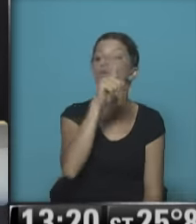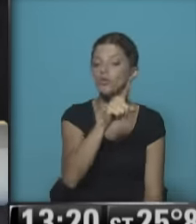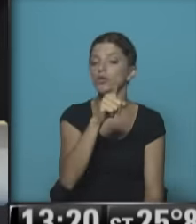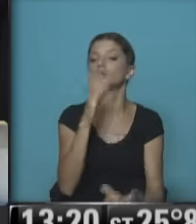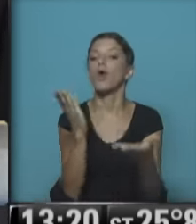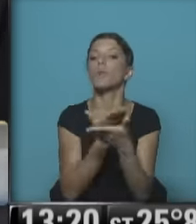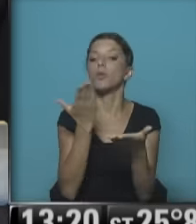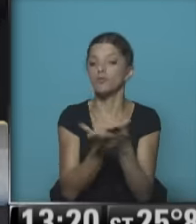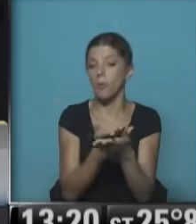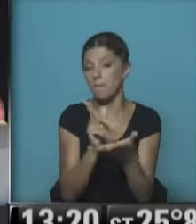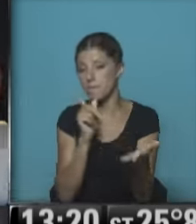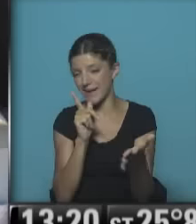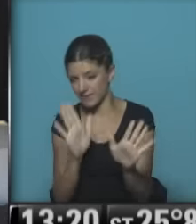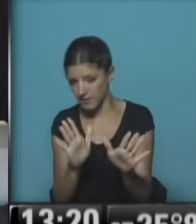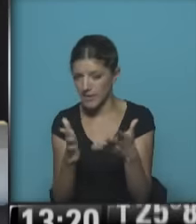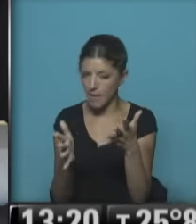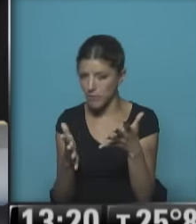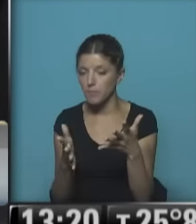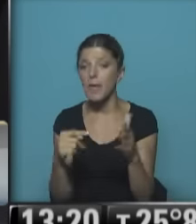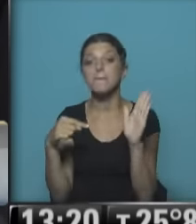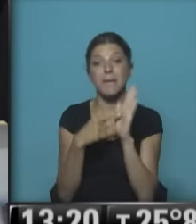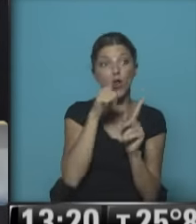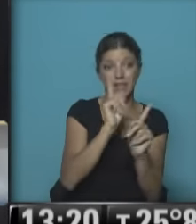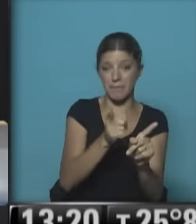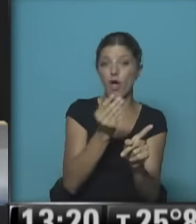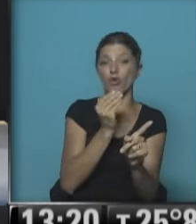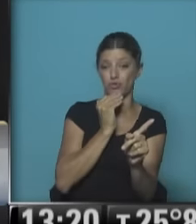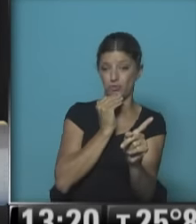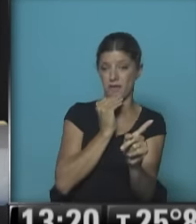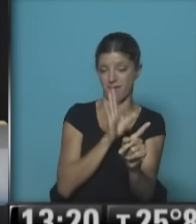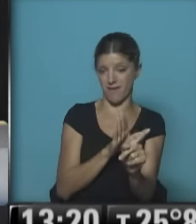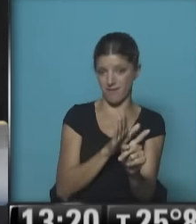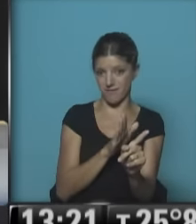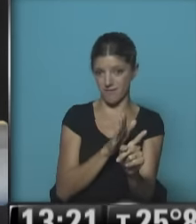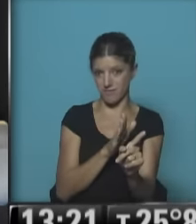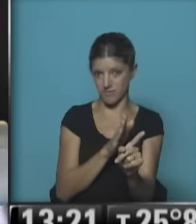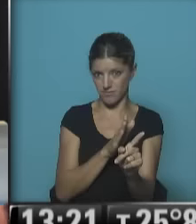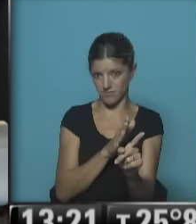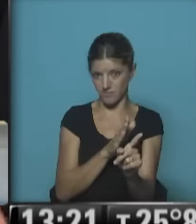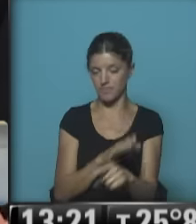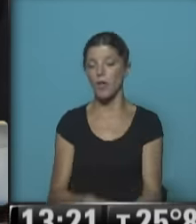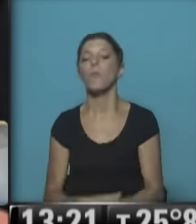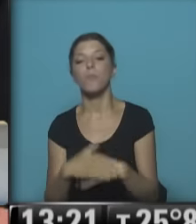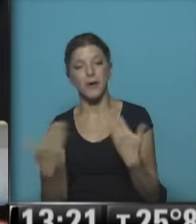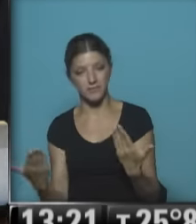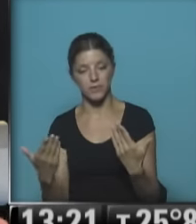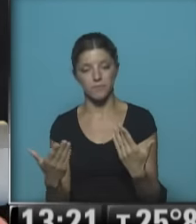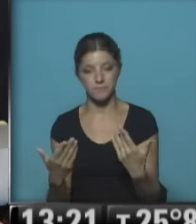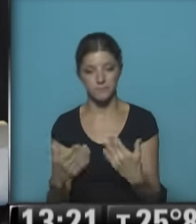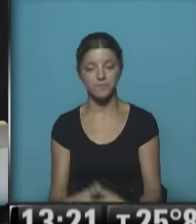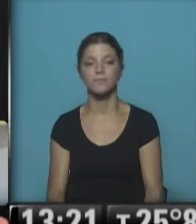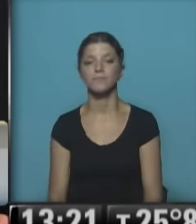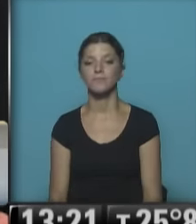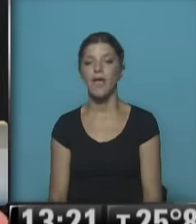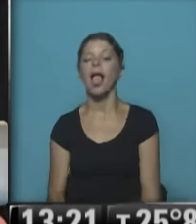producción semejante, muy aproximada, pero lo consume ese petróleo, no lo lanza al mercado. Entonces, por eso la dependencia, en este caso